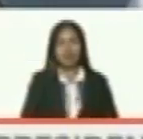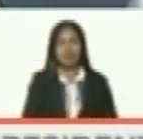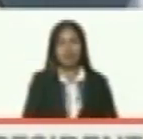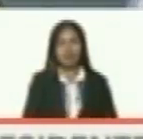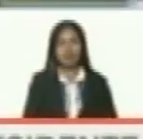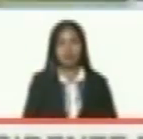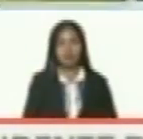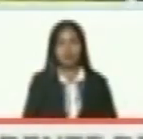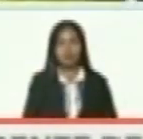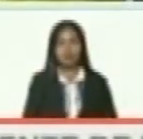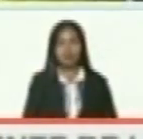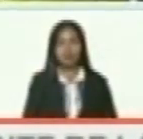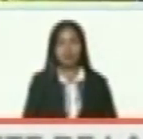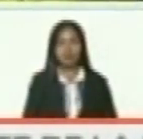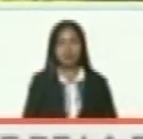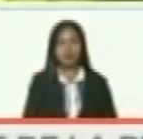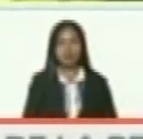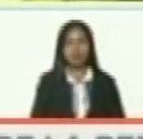Cumaná.